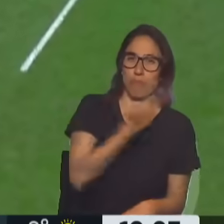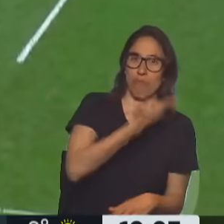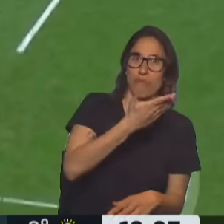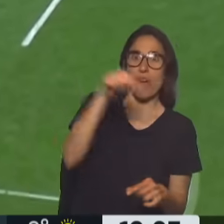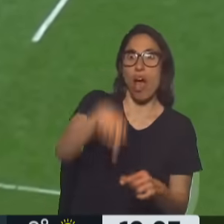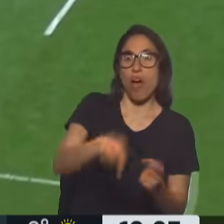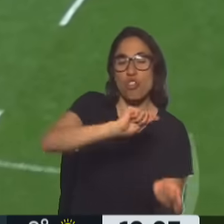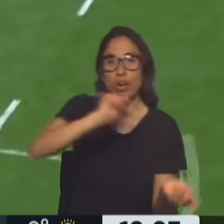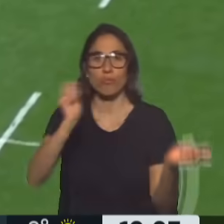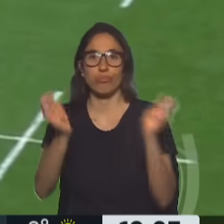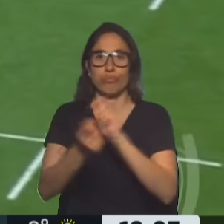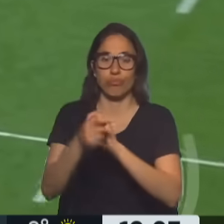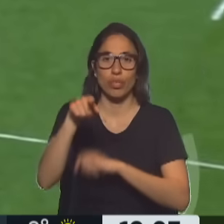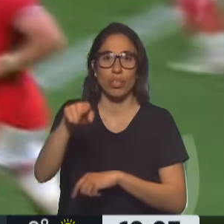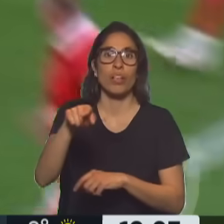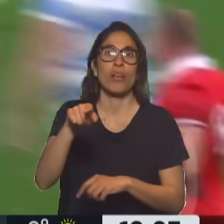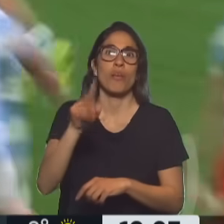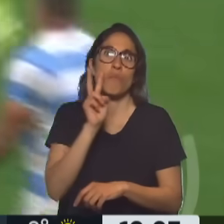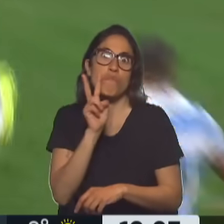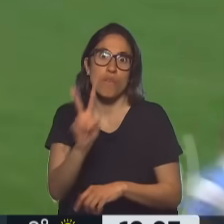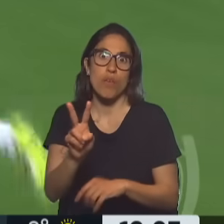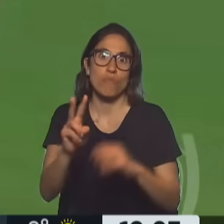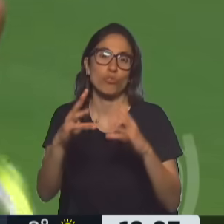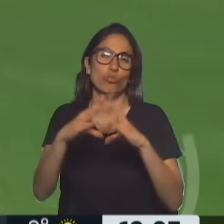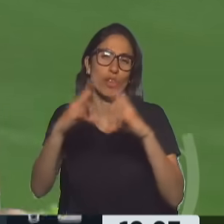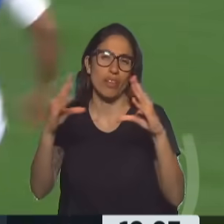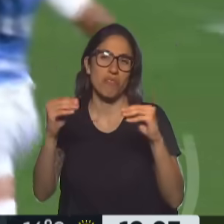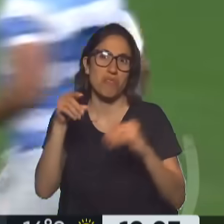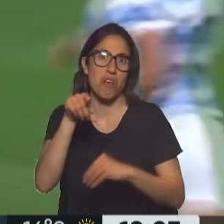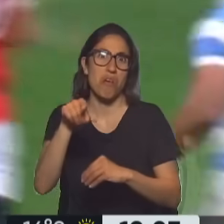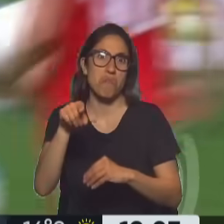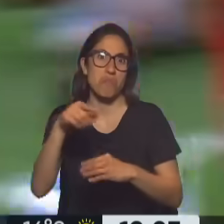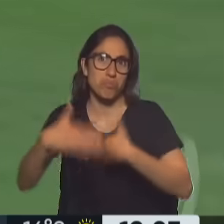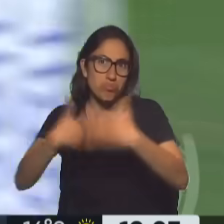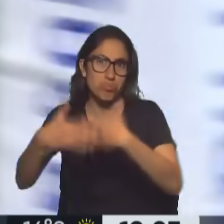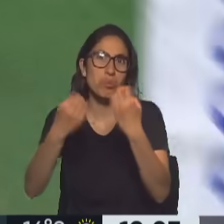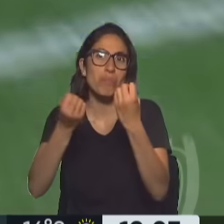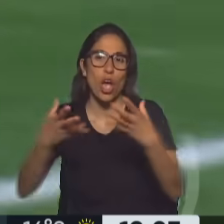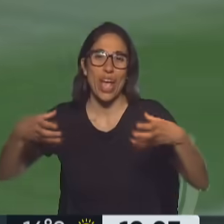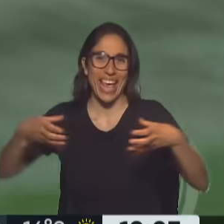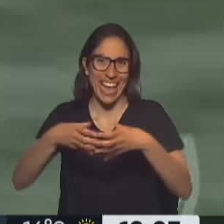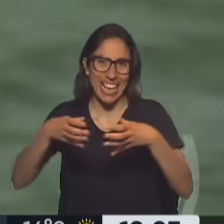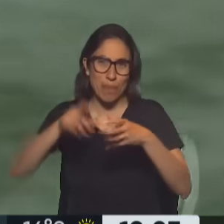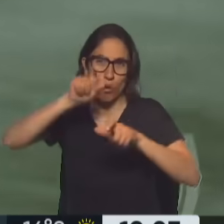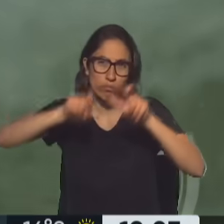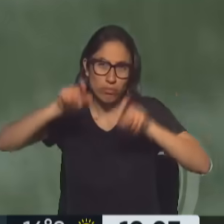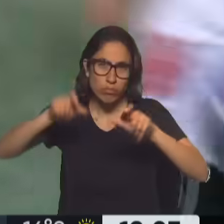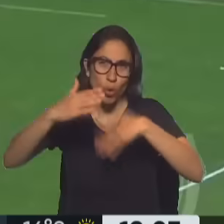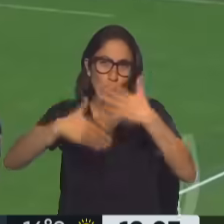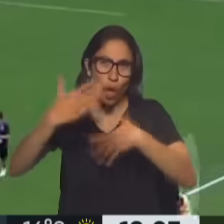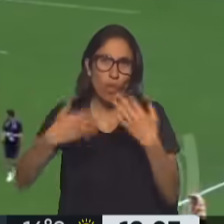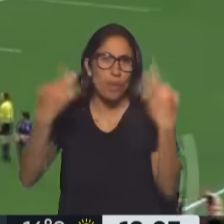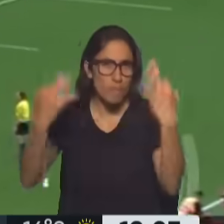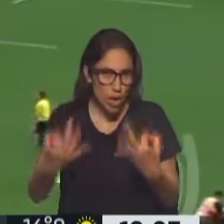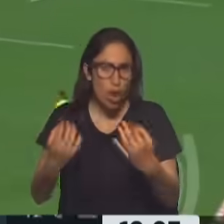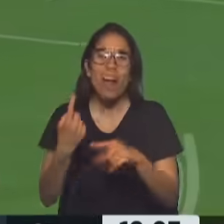el equipo de Michael Cheika en el Rugby Championship. Y un equipo que se armó mejor, se puso a los jugadores ideales en cada uno de los puestos,